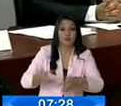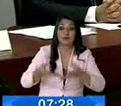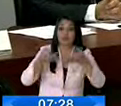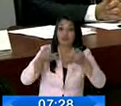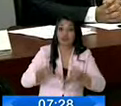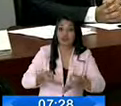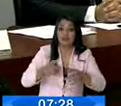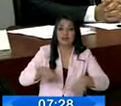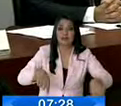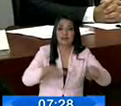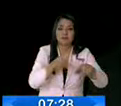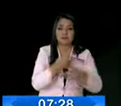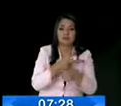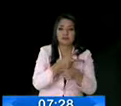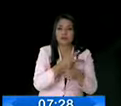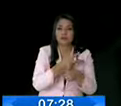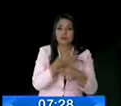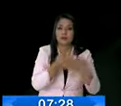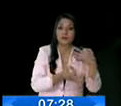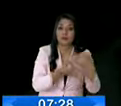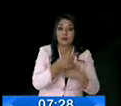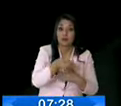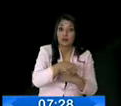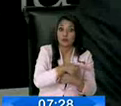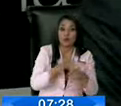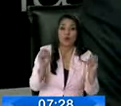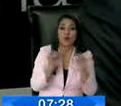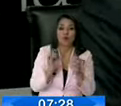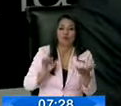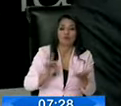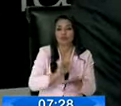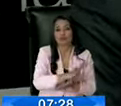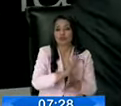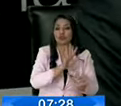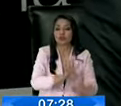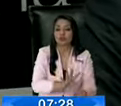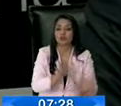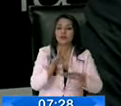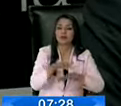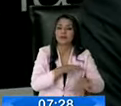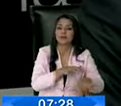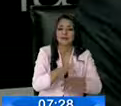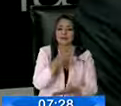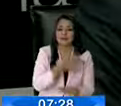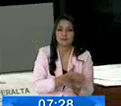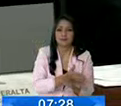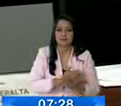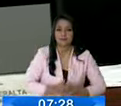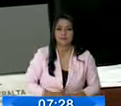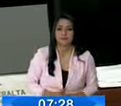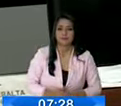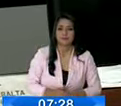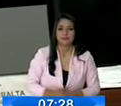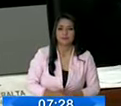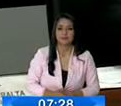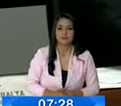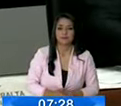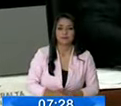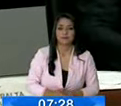de los integrantes del Consejo de la Judicatura o la terminación anticipada de sus periodos. En Quito informó Andrea